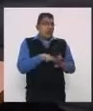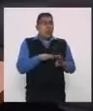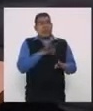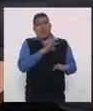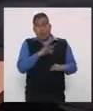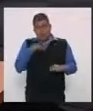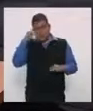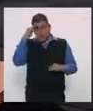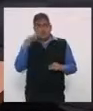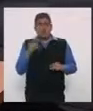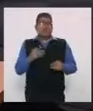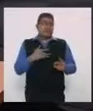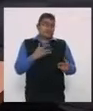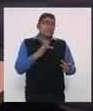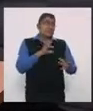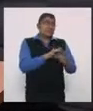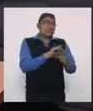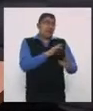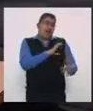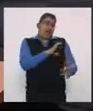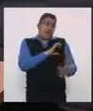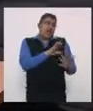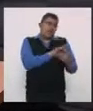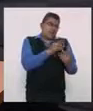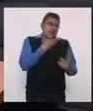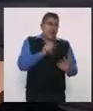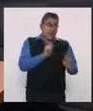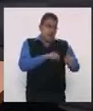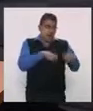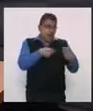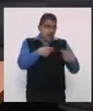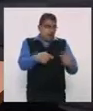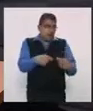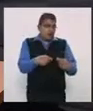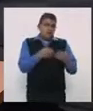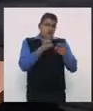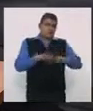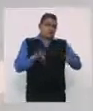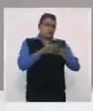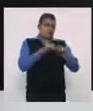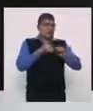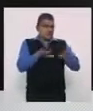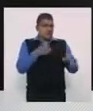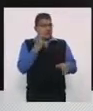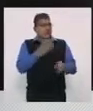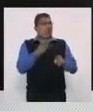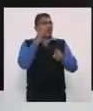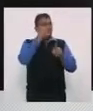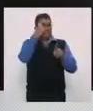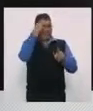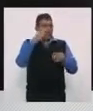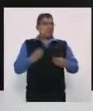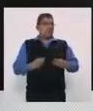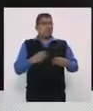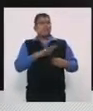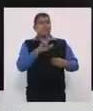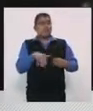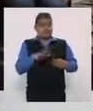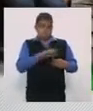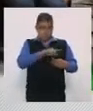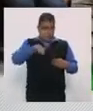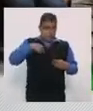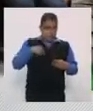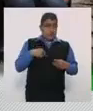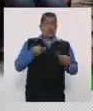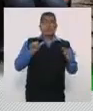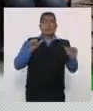ser querido físicamente, pero que hay un legado que permanece, que para mí es la parte esperanzadora de la muerte, porque de la muerte nadie vamos a